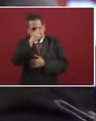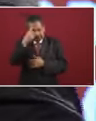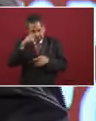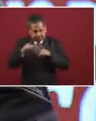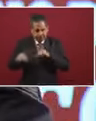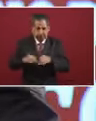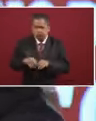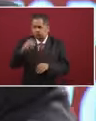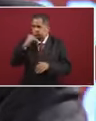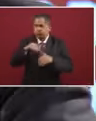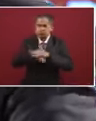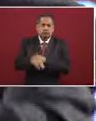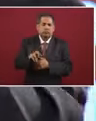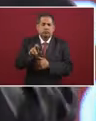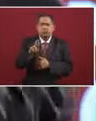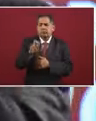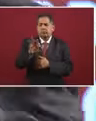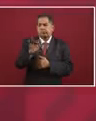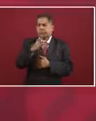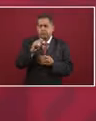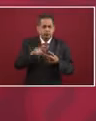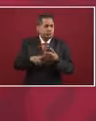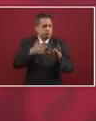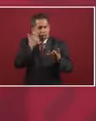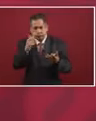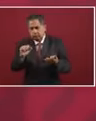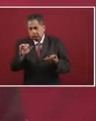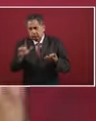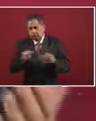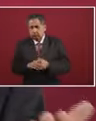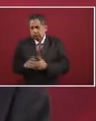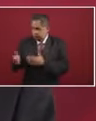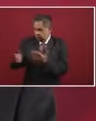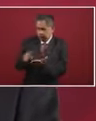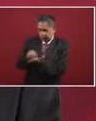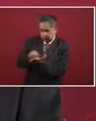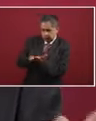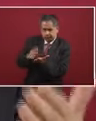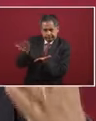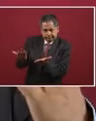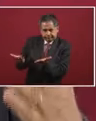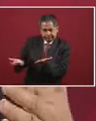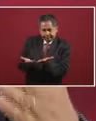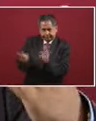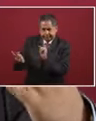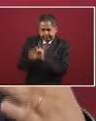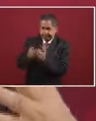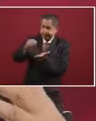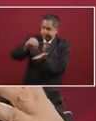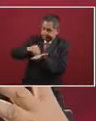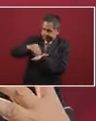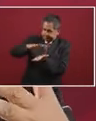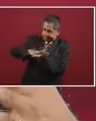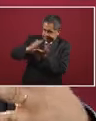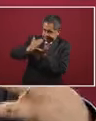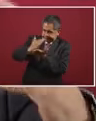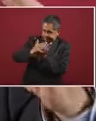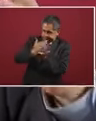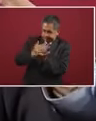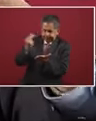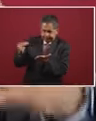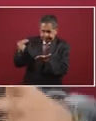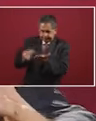yo quiero ser refugiado, yo necesito el asilo. Bueno, regístrate. Entonces, el principio primordial para